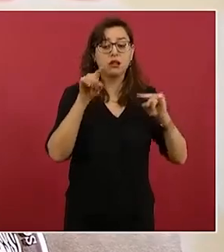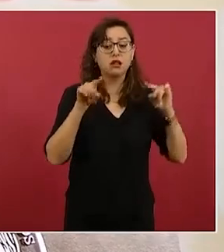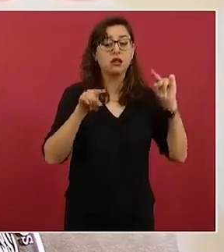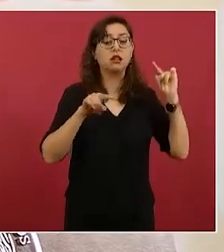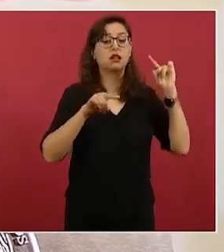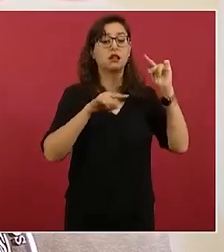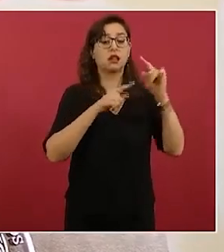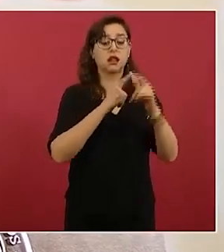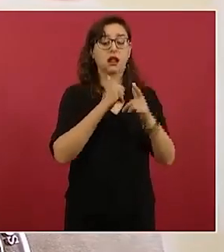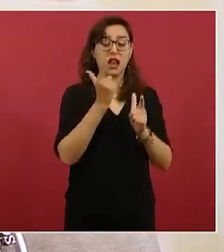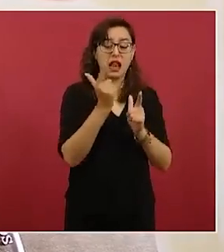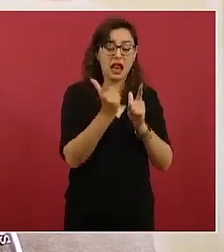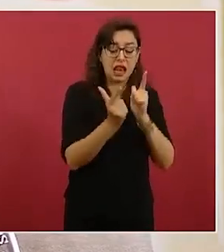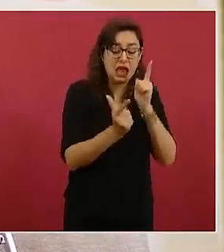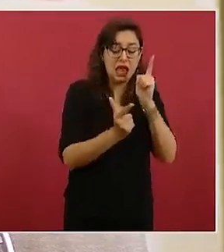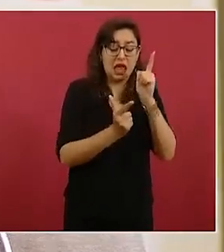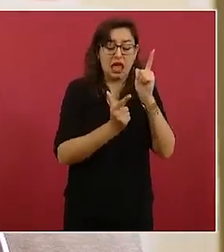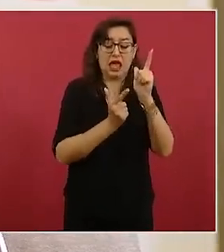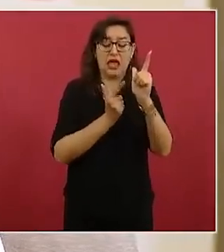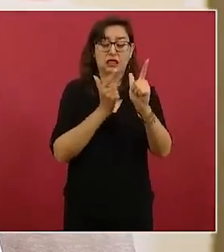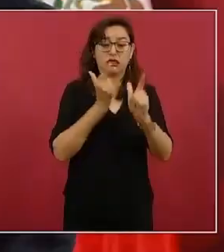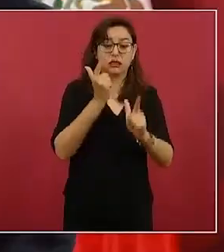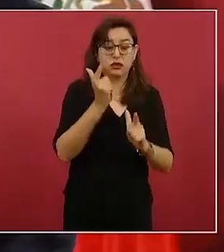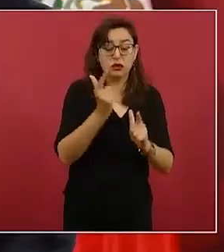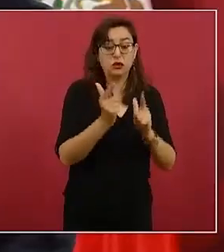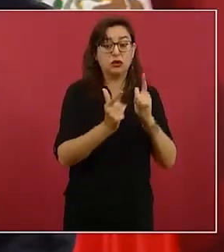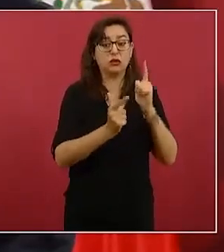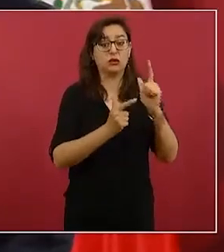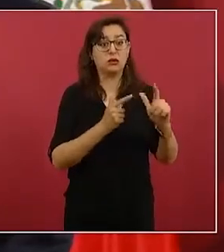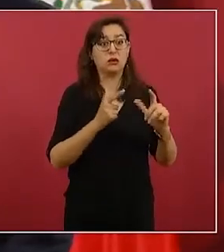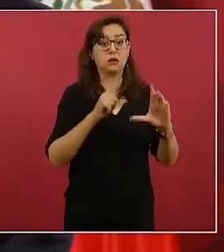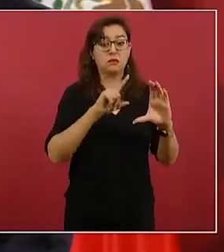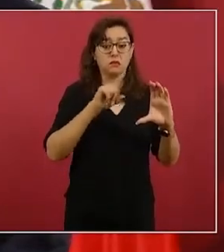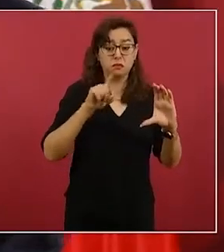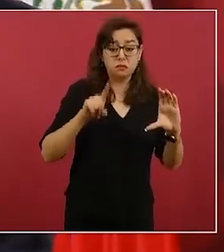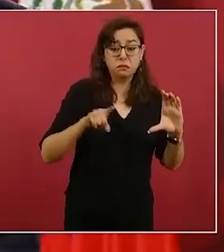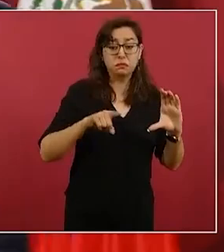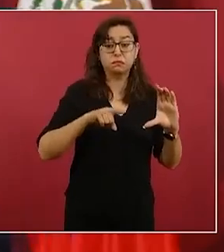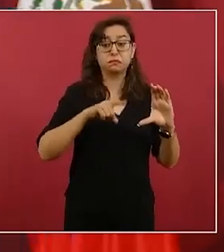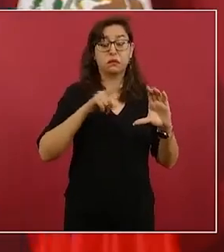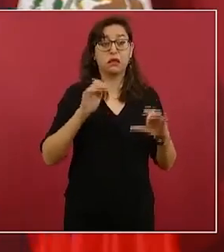para echar a andar los ventiladores, los generadores, se lleva